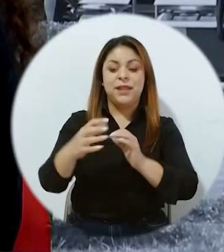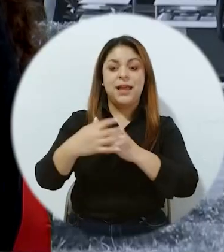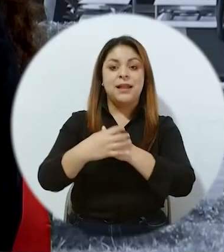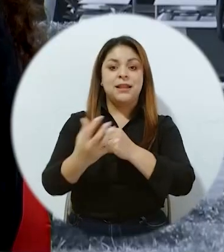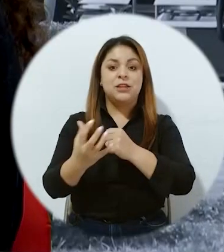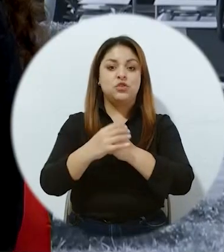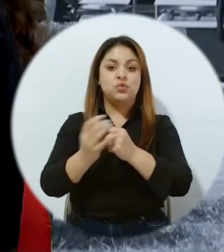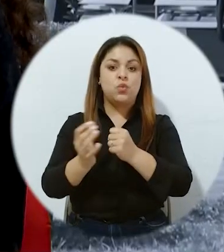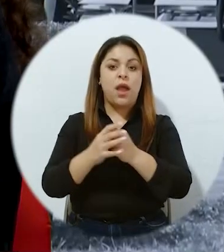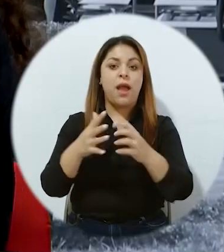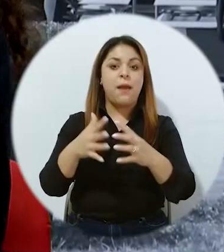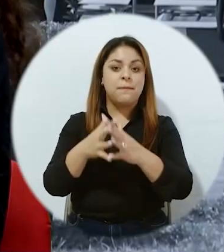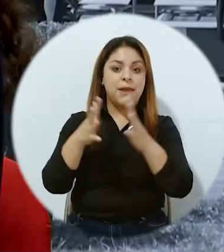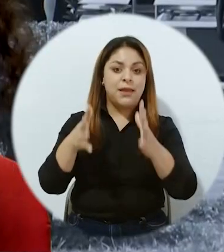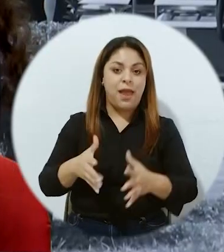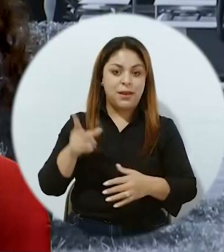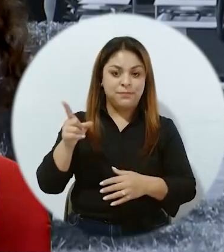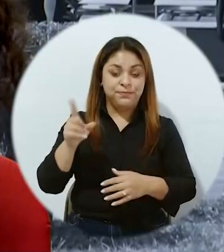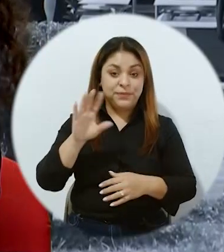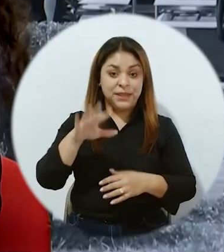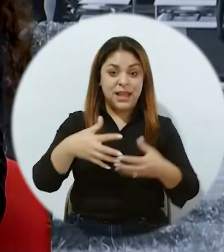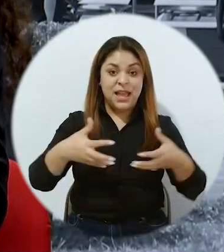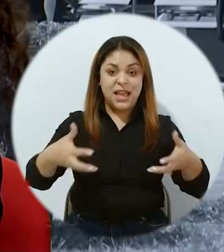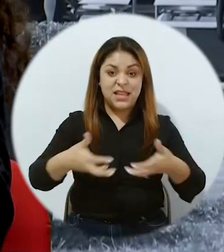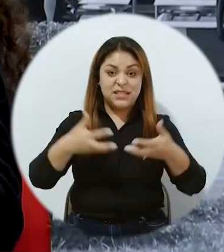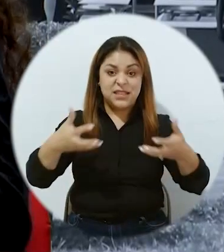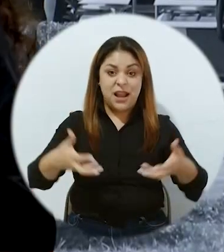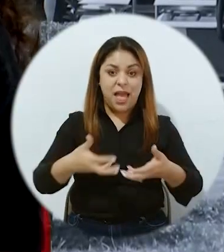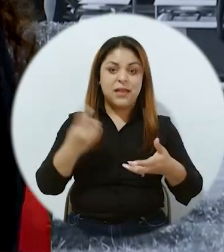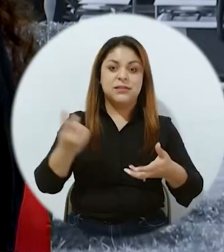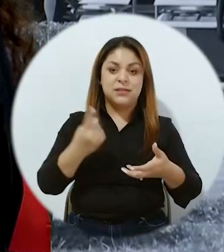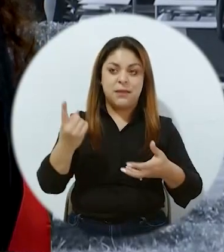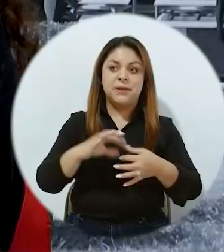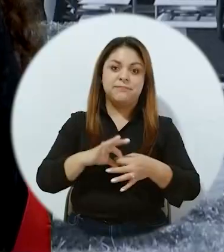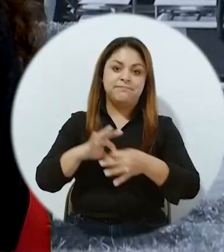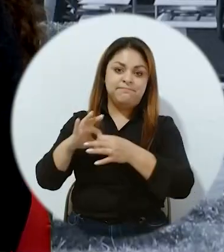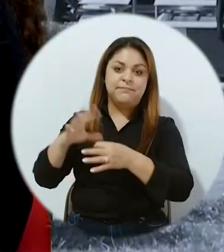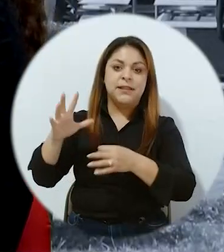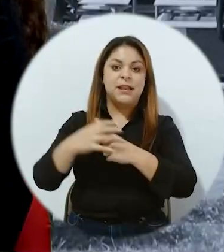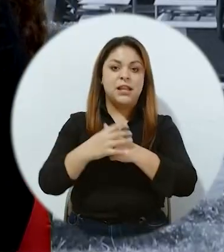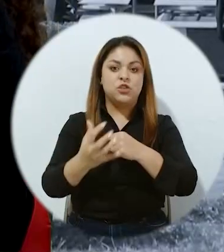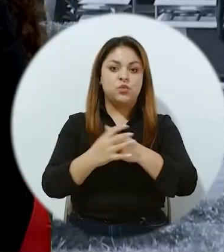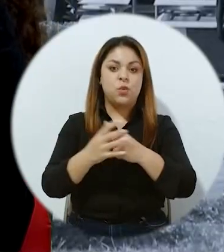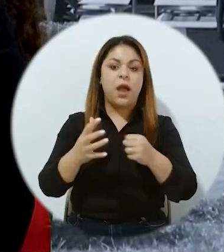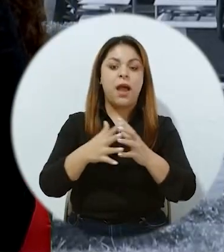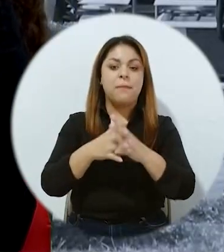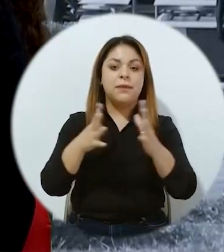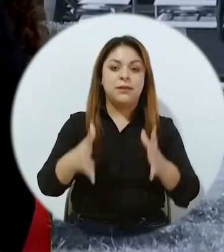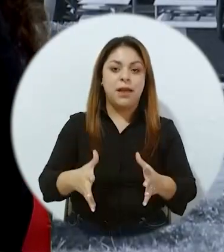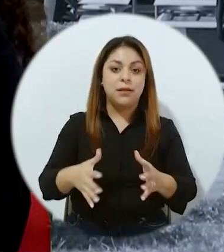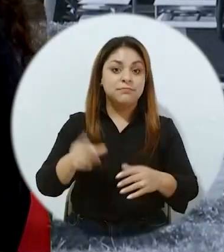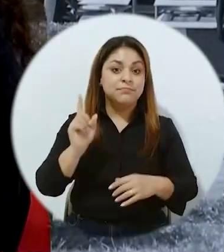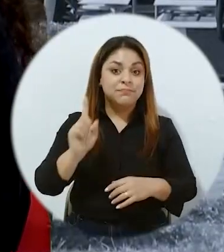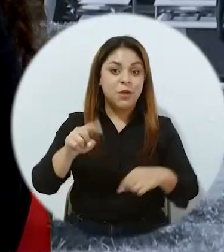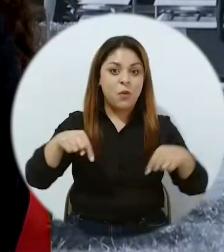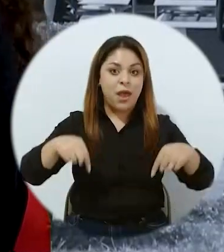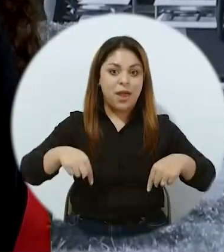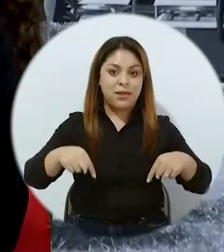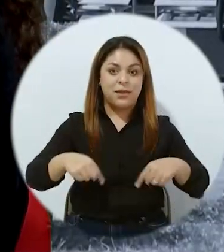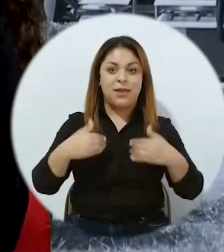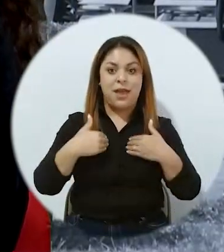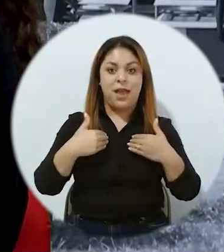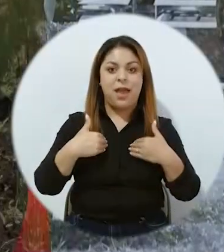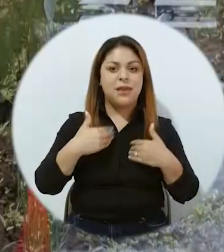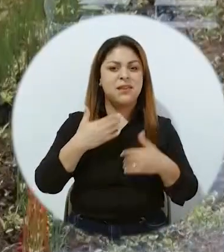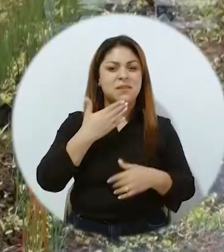americana. Nosotros usualmente una ensalada la relacionamos con una lechuga americana, ¿verdad? Sin embargo, aquí tenemos